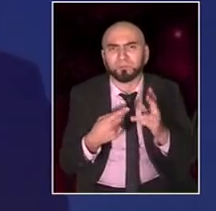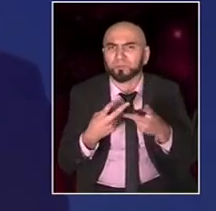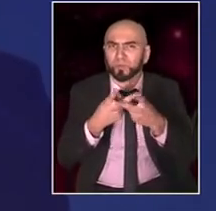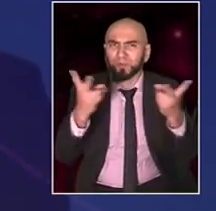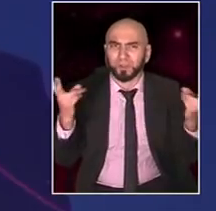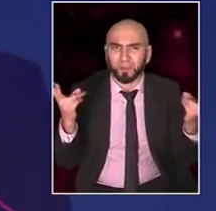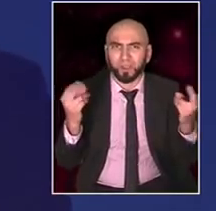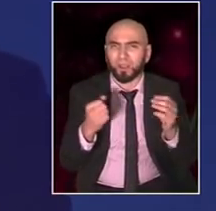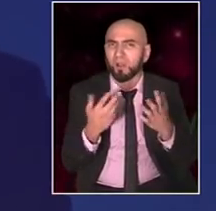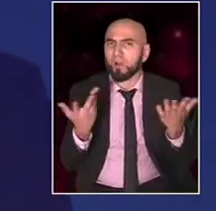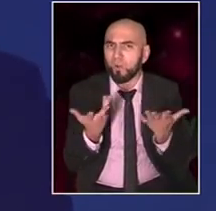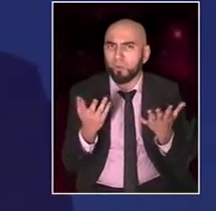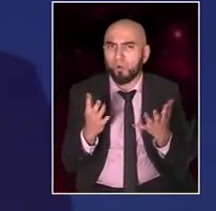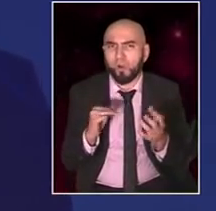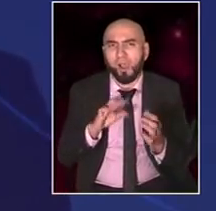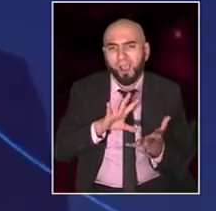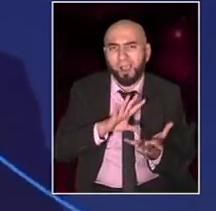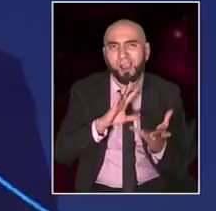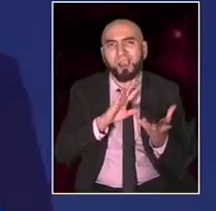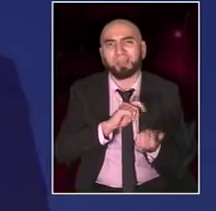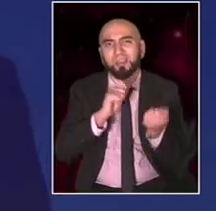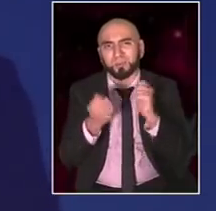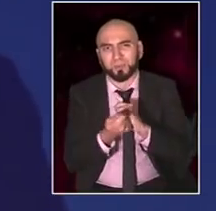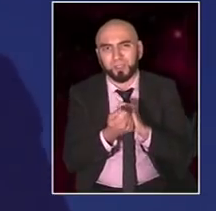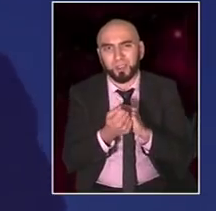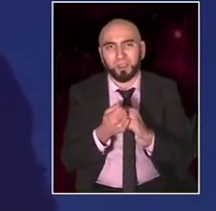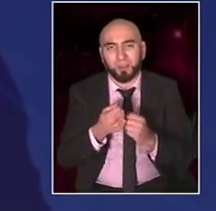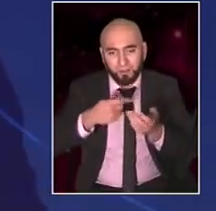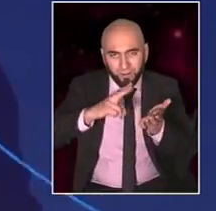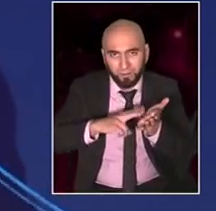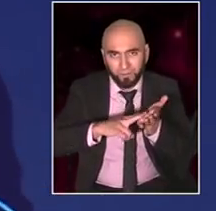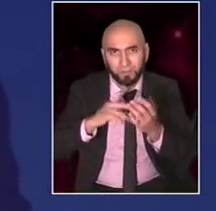que adoptará nuestra realidad en el futuro.